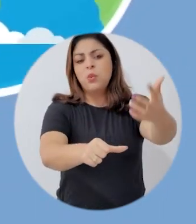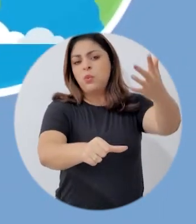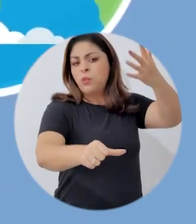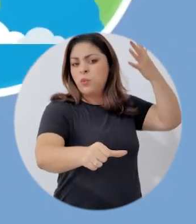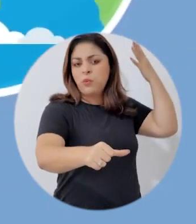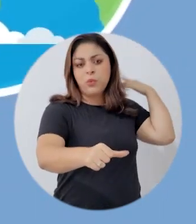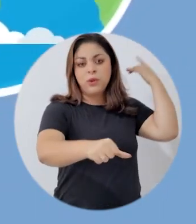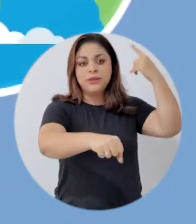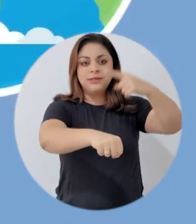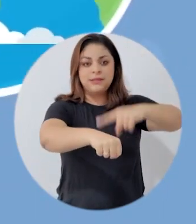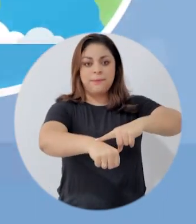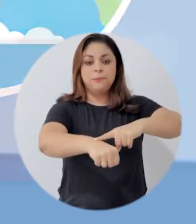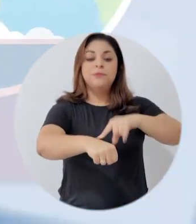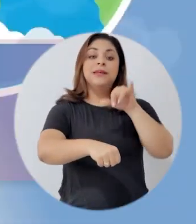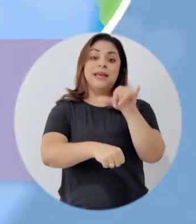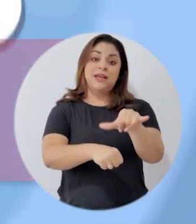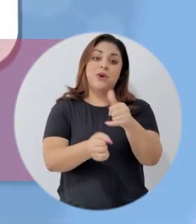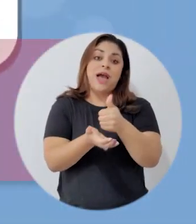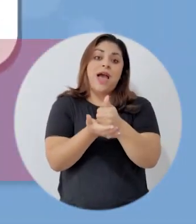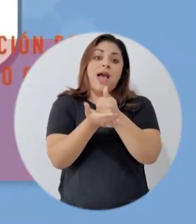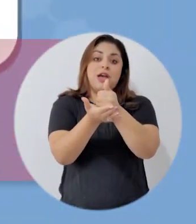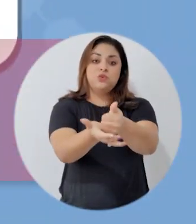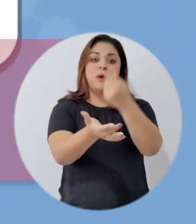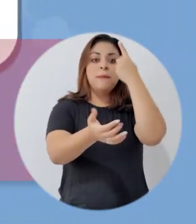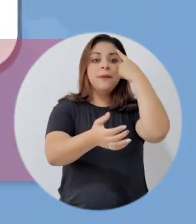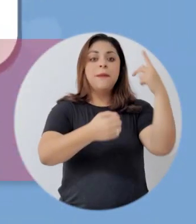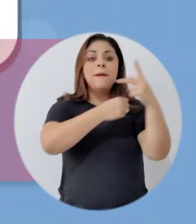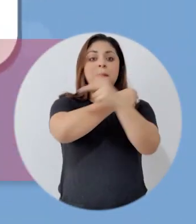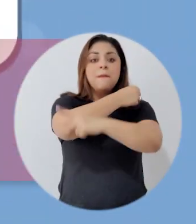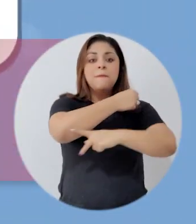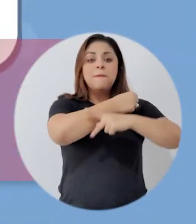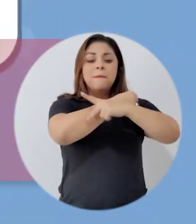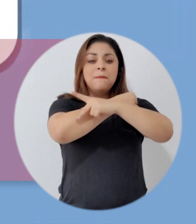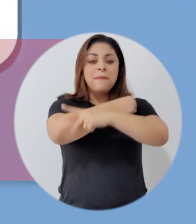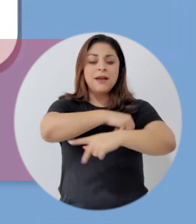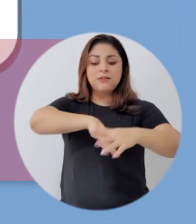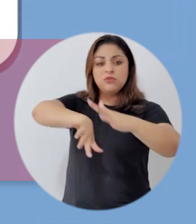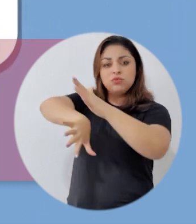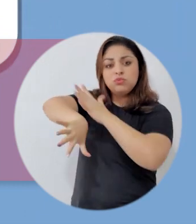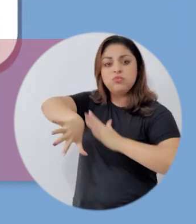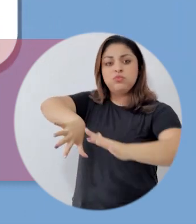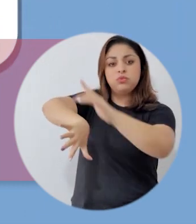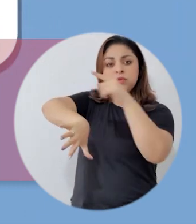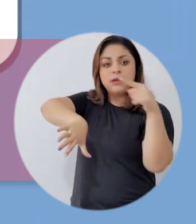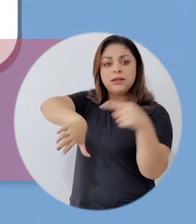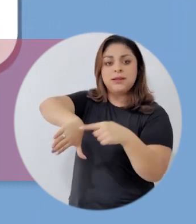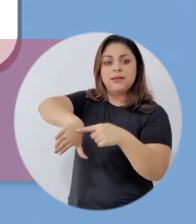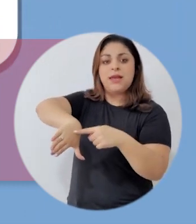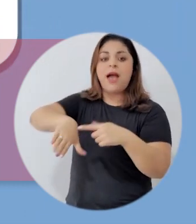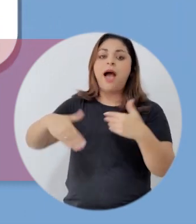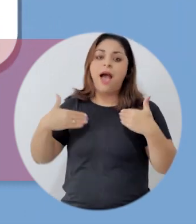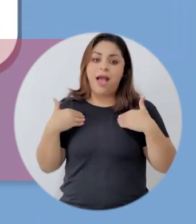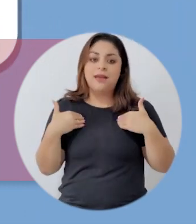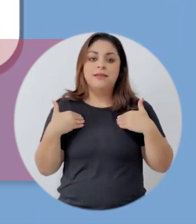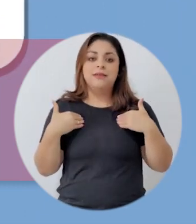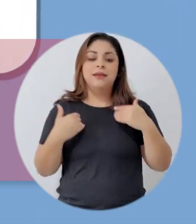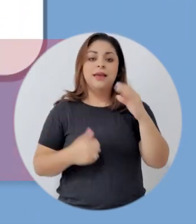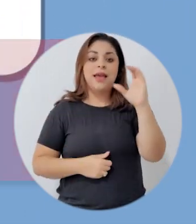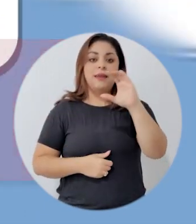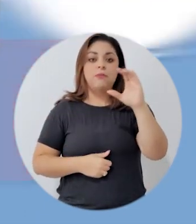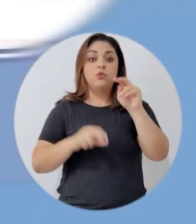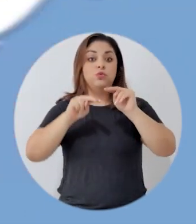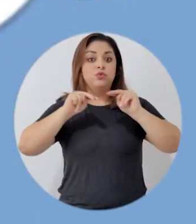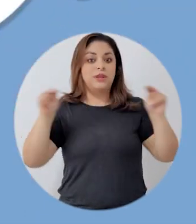que tengamos un programa país carbono neutral, y también se materializa no solamente a